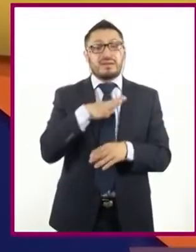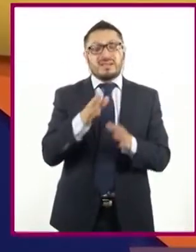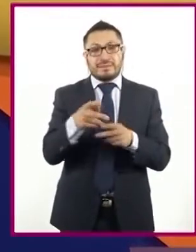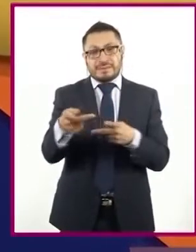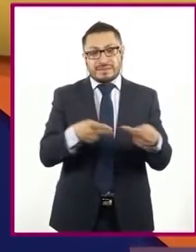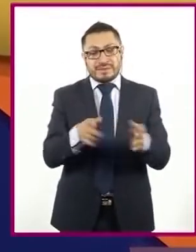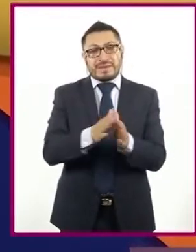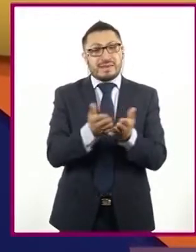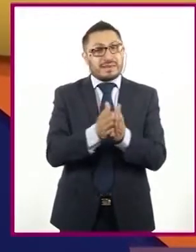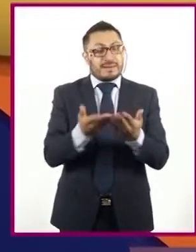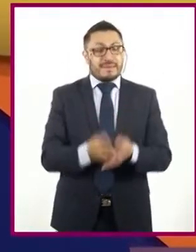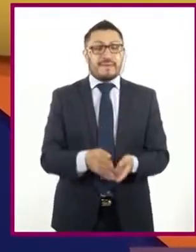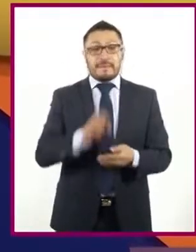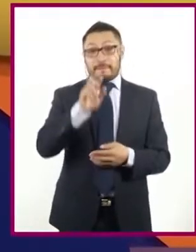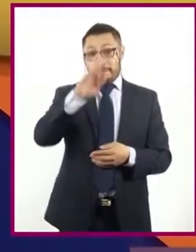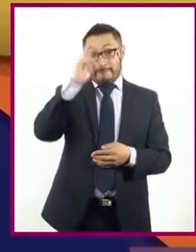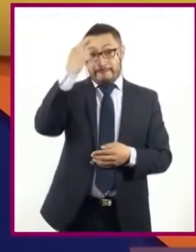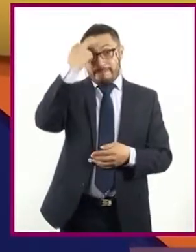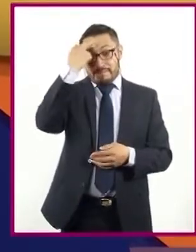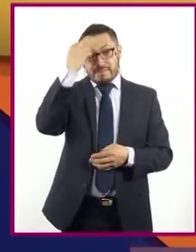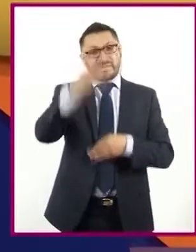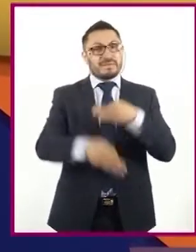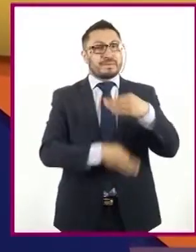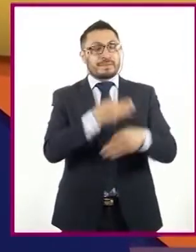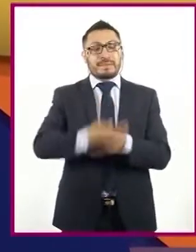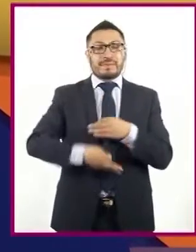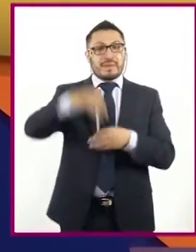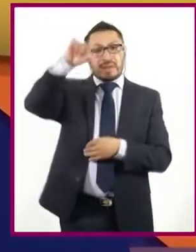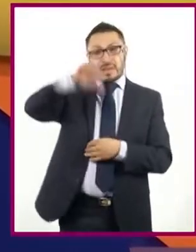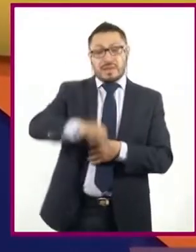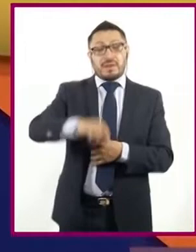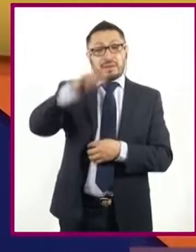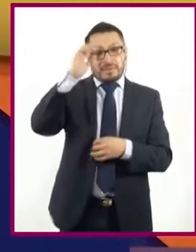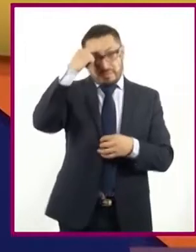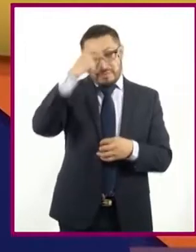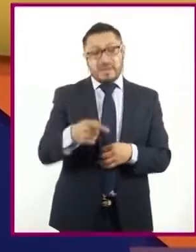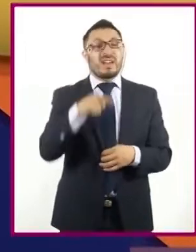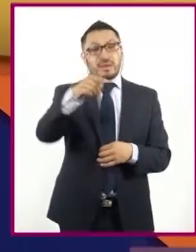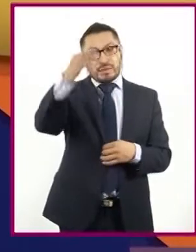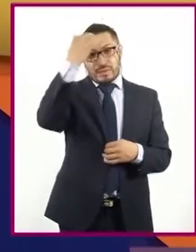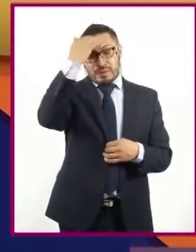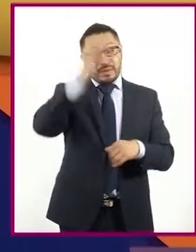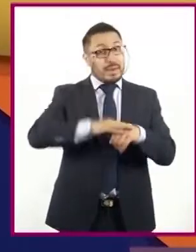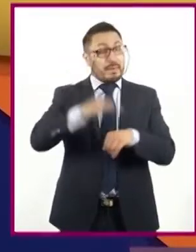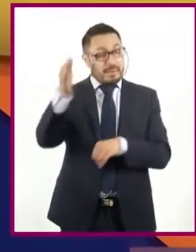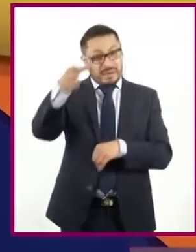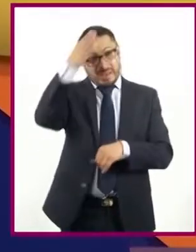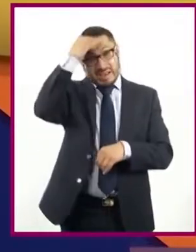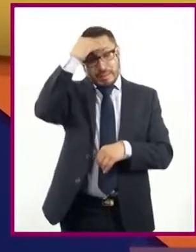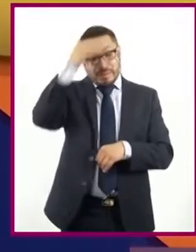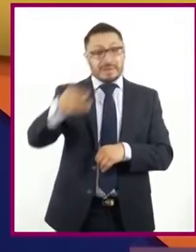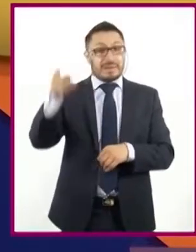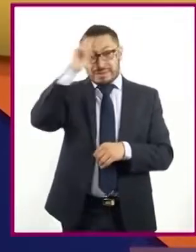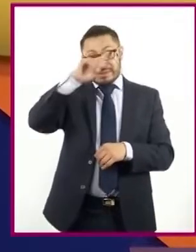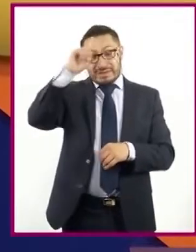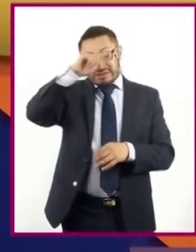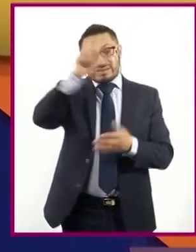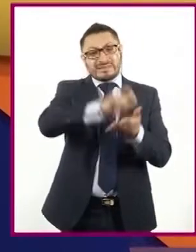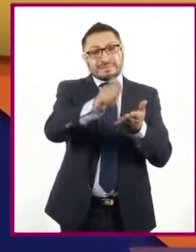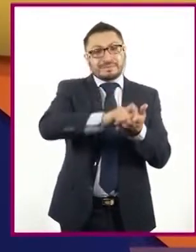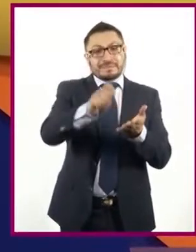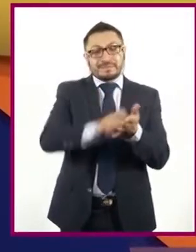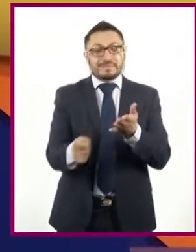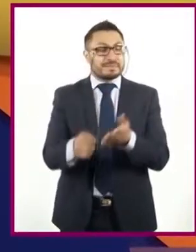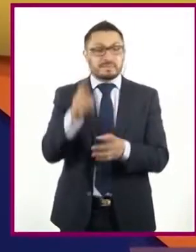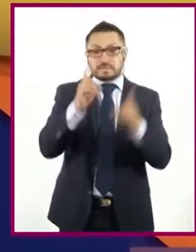texto. Tengan presente que todo lo que veamos es para reafirmar su conocimiento, así que les recomiendo llevar un registro de las